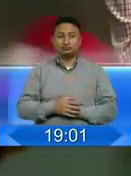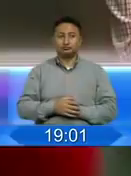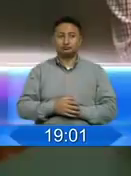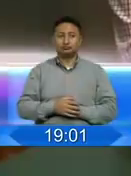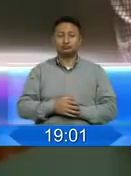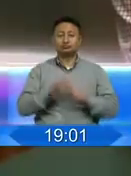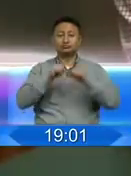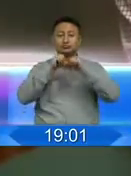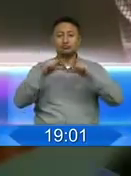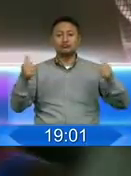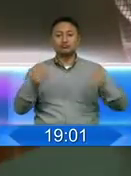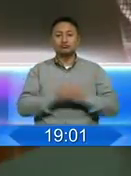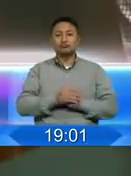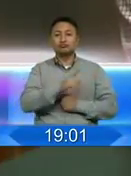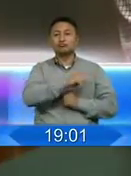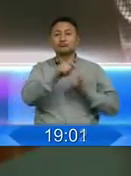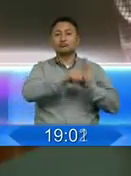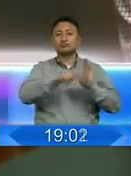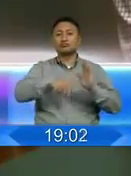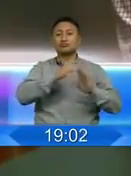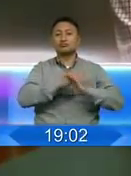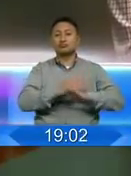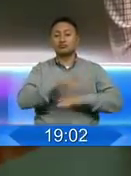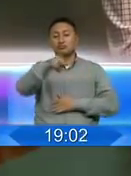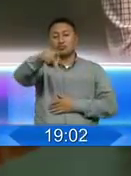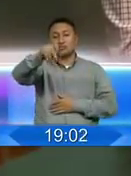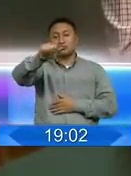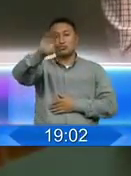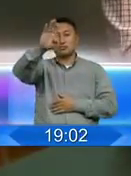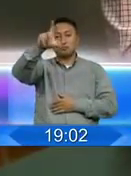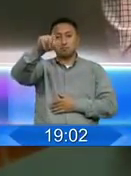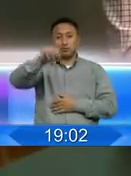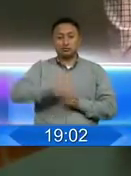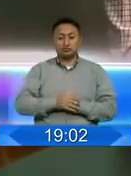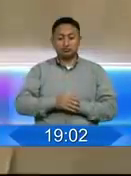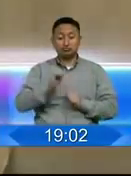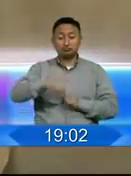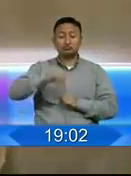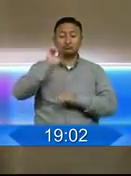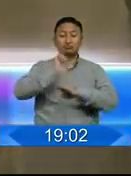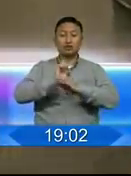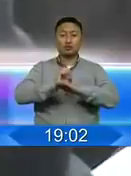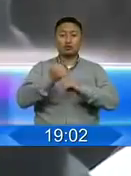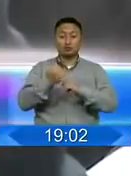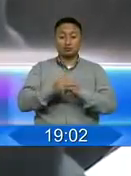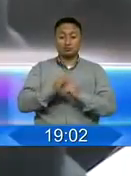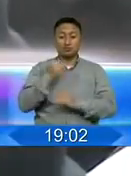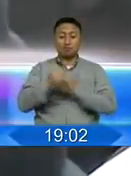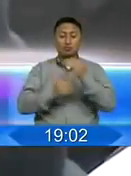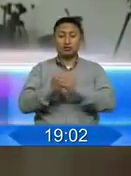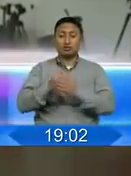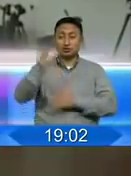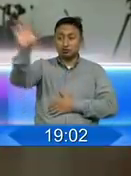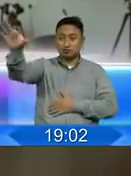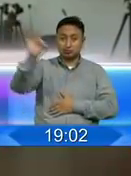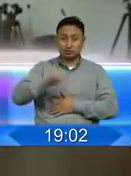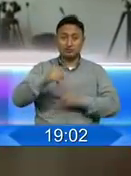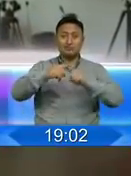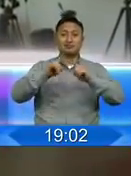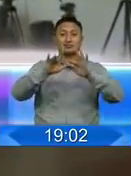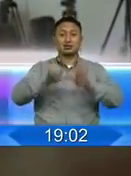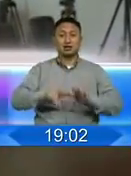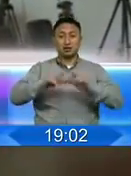El anuncio lo realizó el abogado defensor de Pablo Romero en Ecuador. El Estado ecuatoriano quedó fuera del proceso de extradición del exsecretario